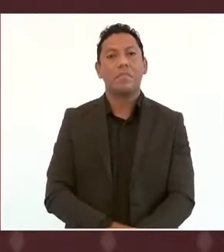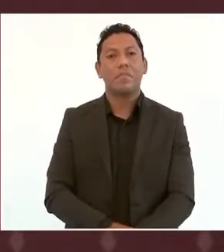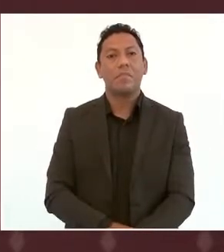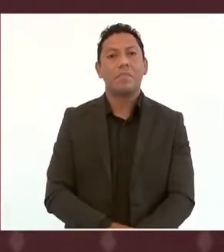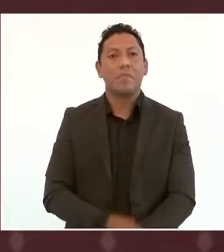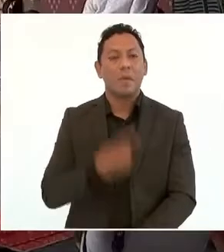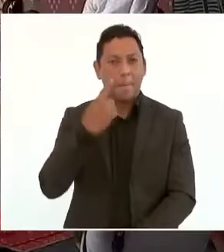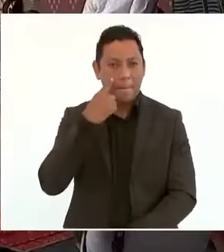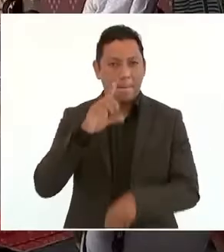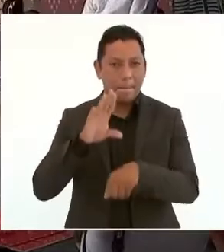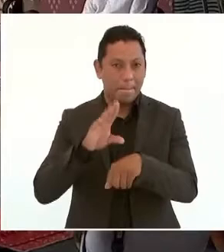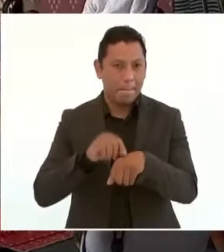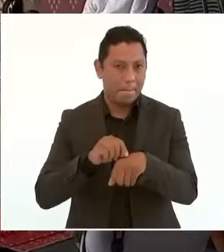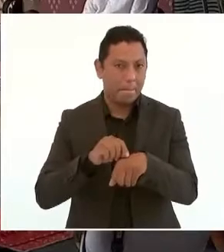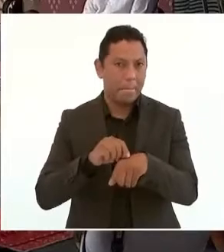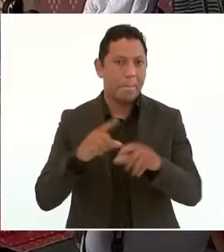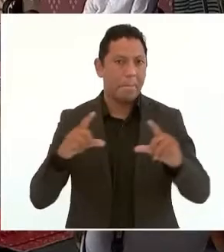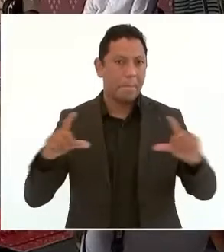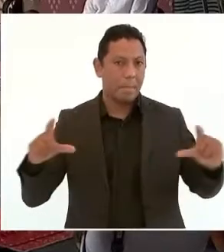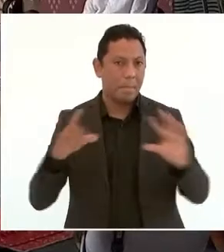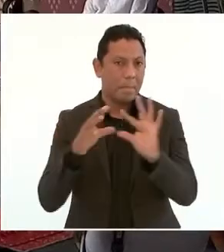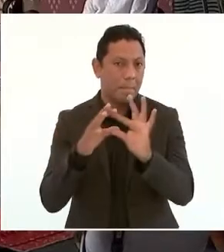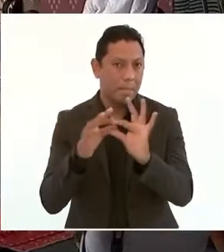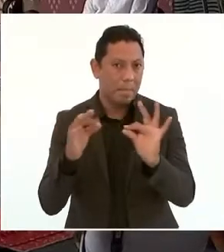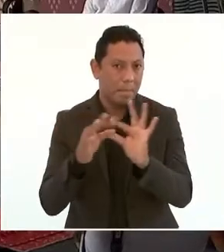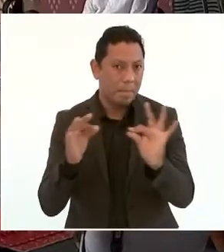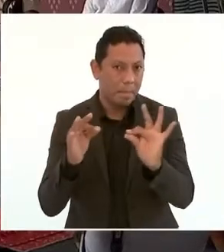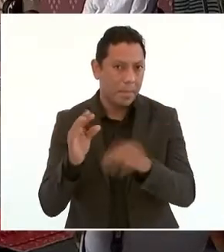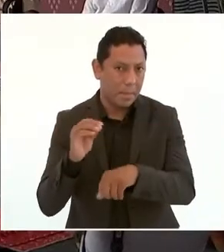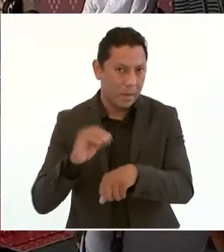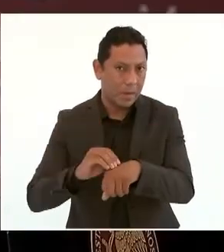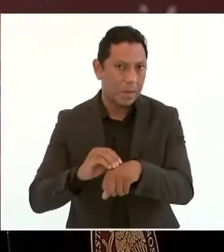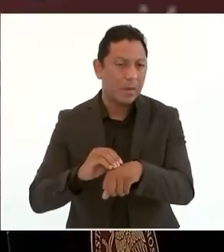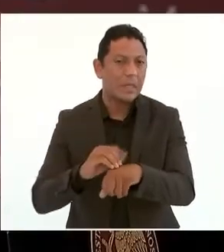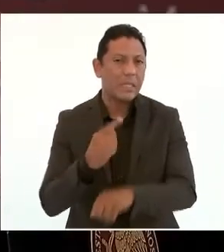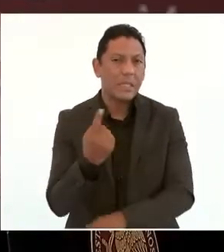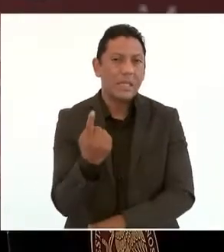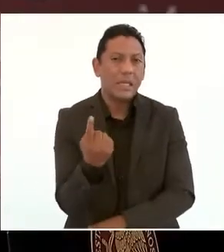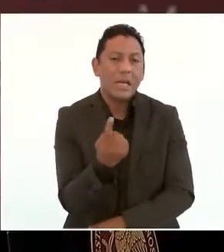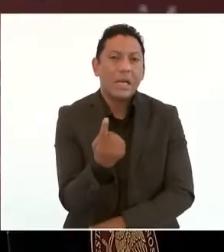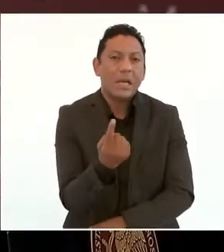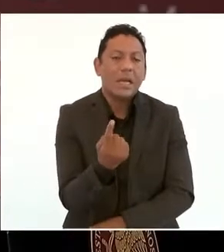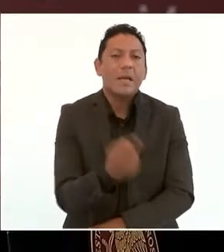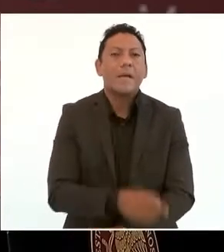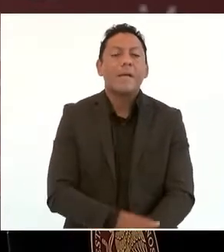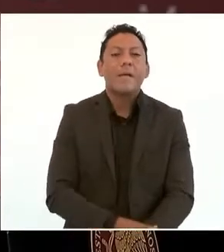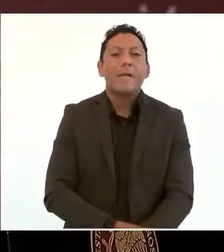Abro un paréntesis para comentar de que